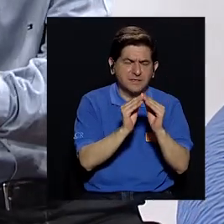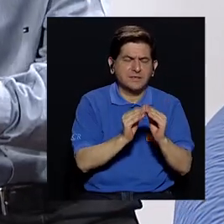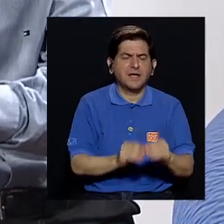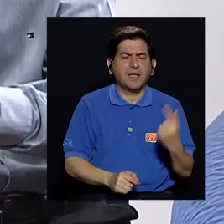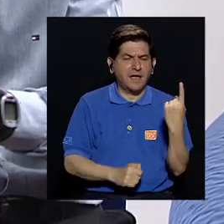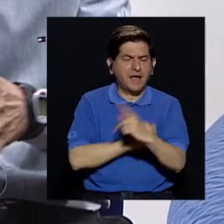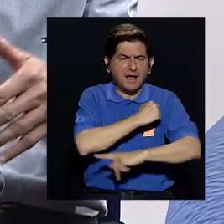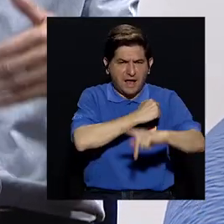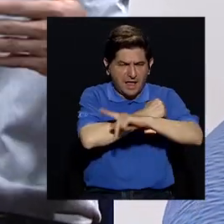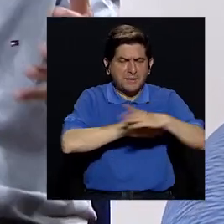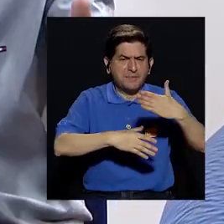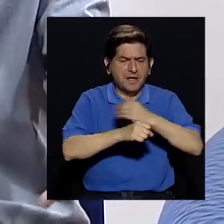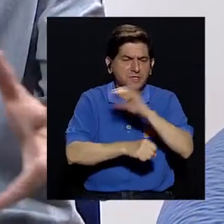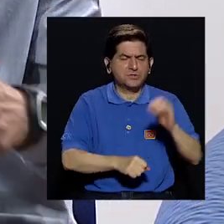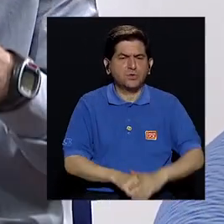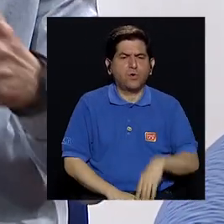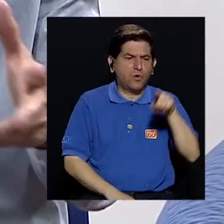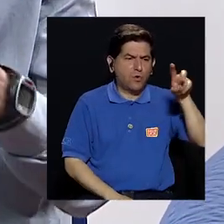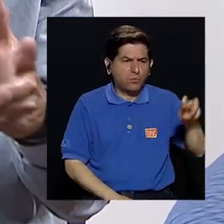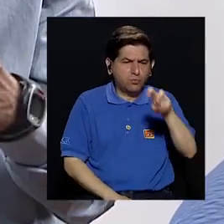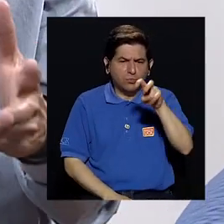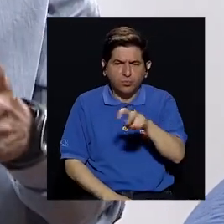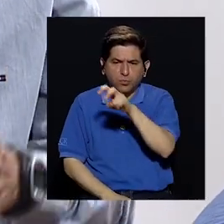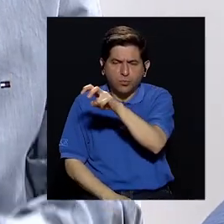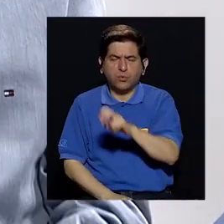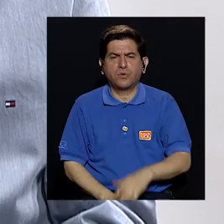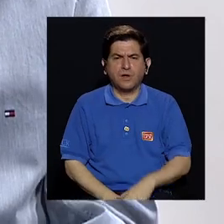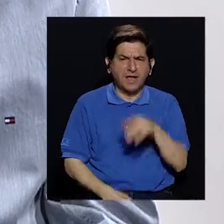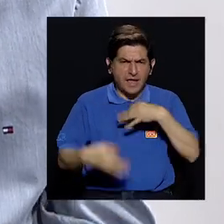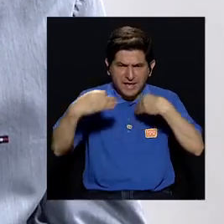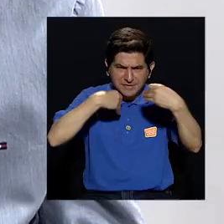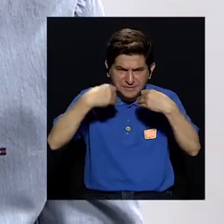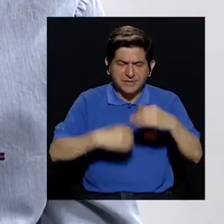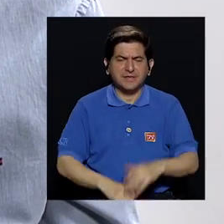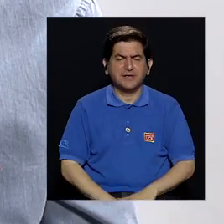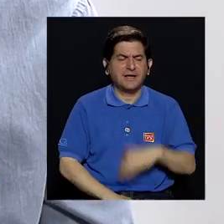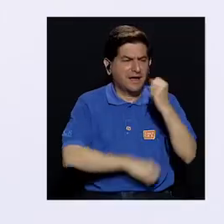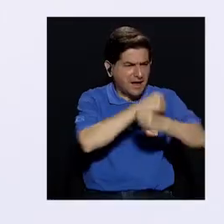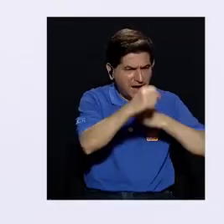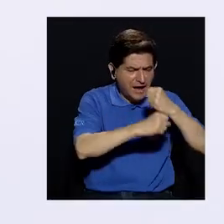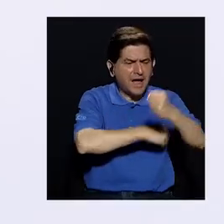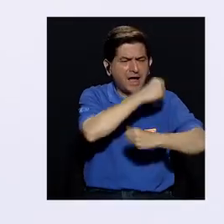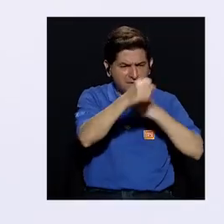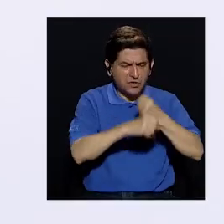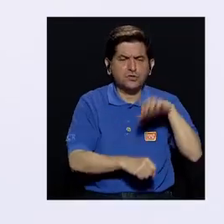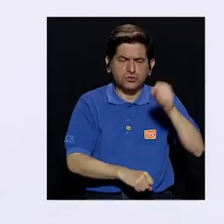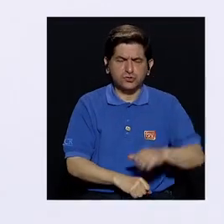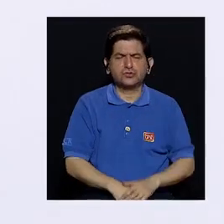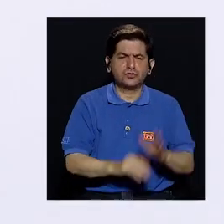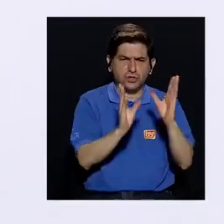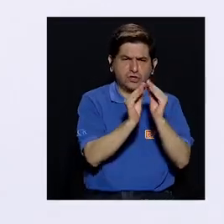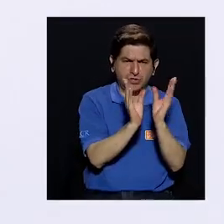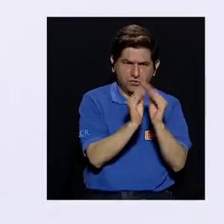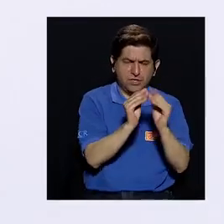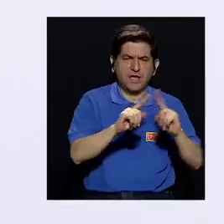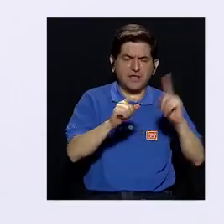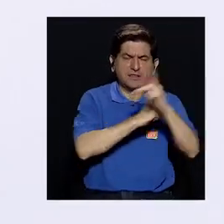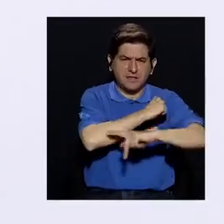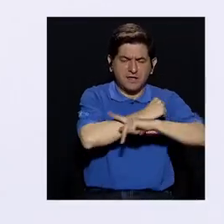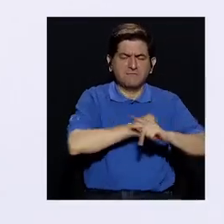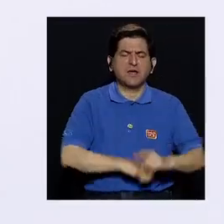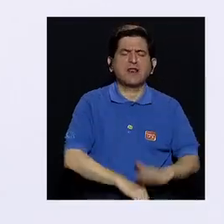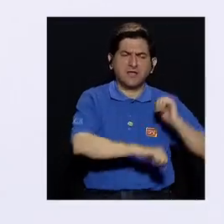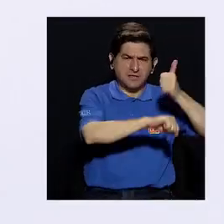cada uno de sus países hay una rotación explíquenos de esa dinámica dentro del reloj a lo largo de los años y se han ido organizando simposios en los diferentes